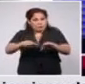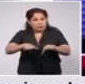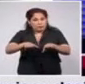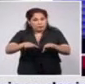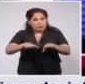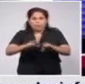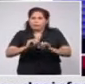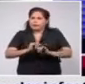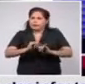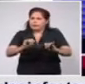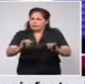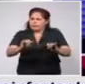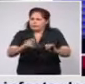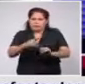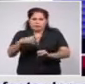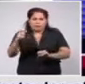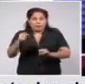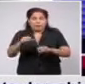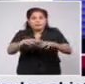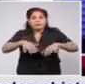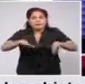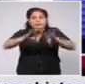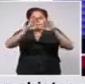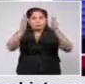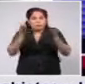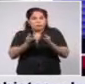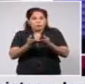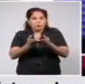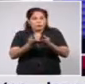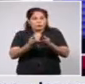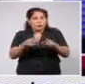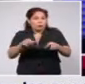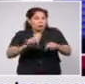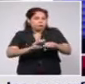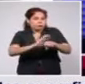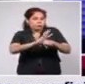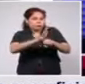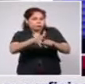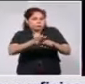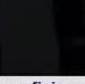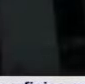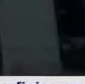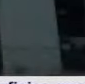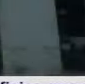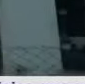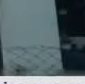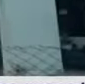inmediato darle a conocer la situación internacional debido al impacto de la COVID-19.